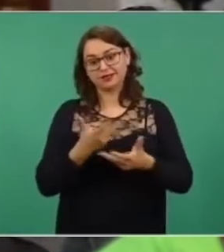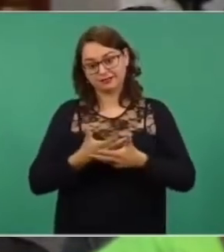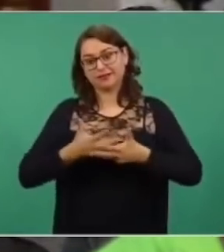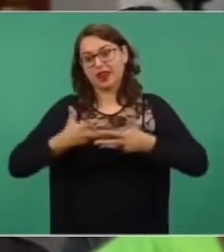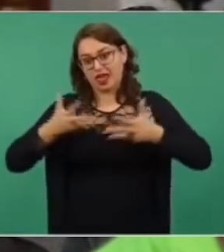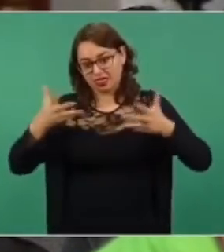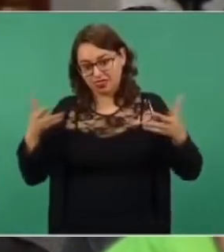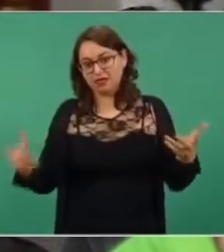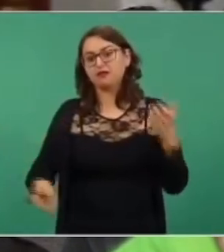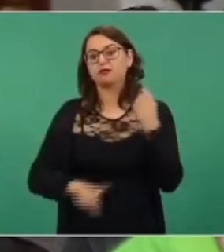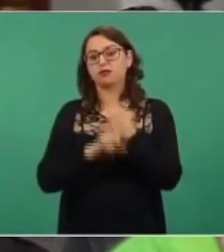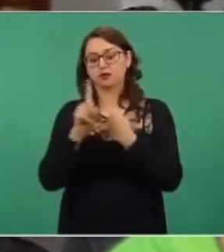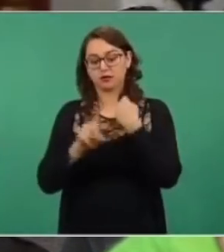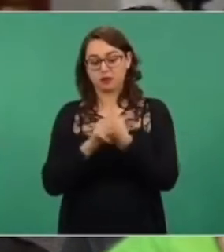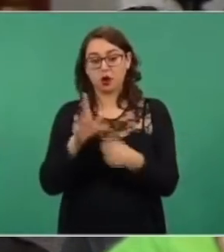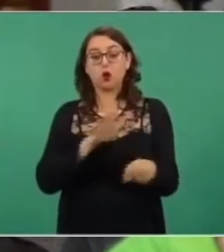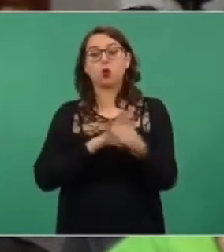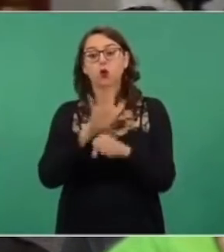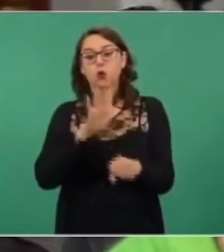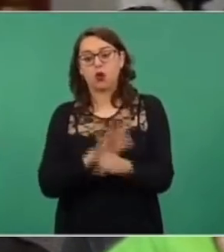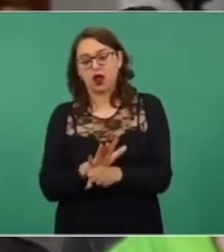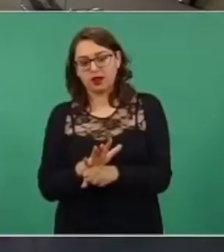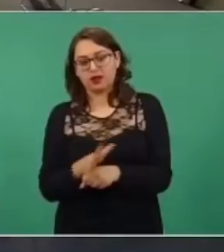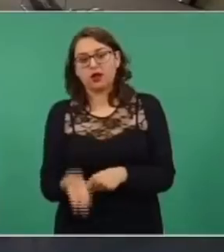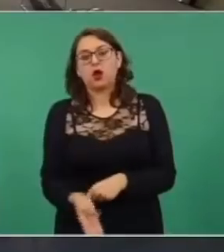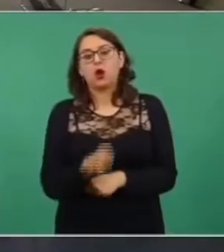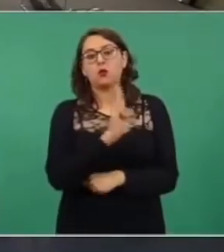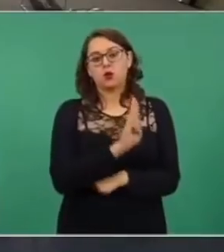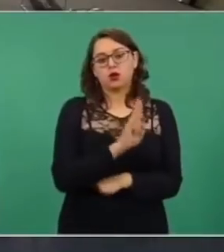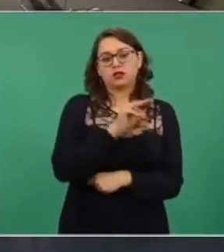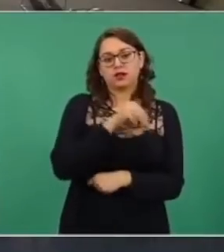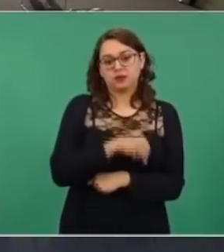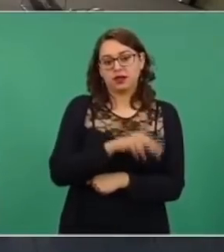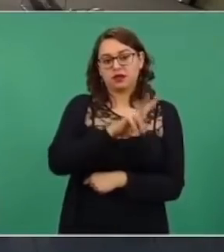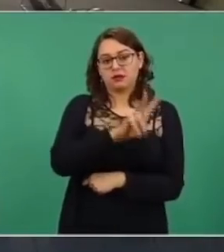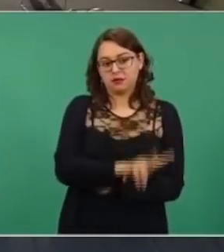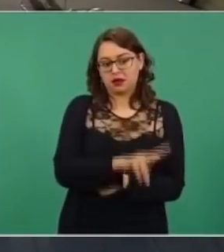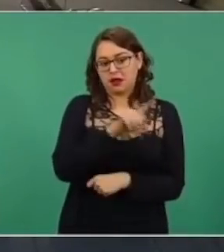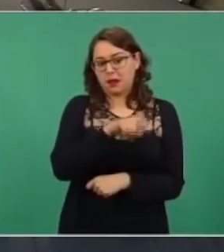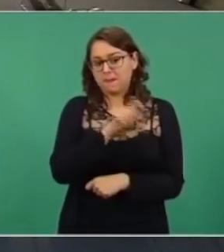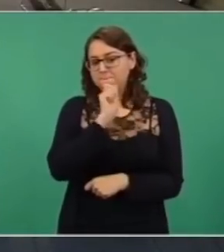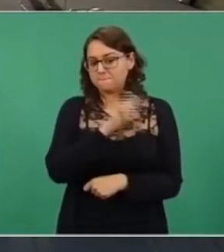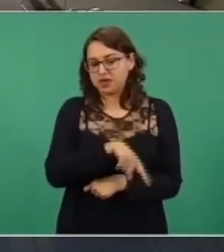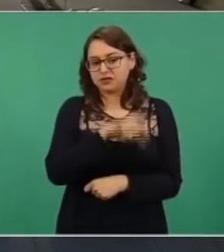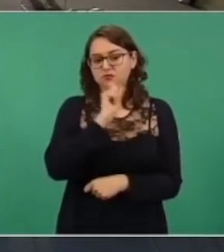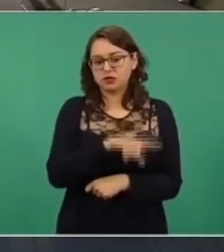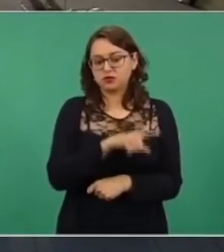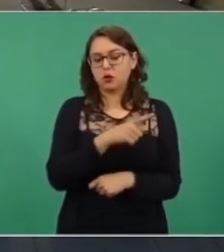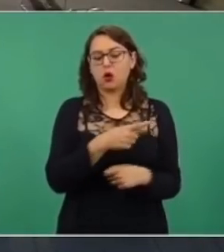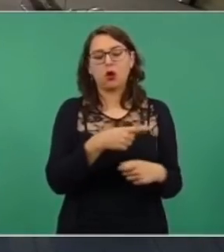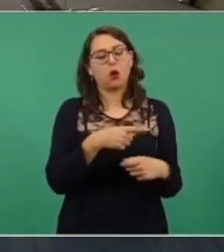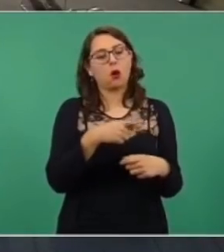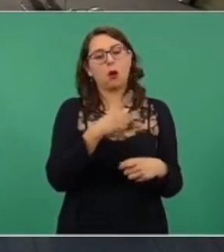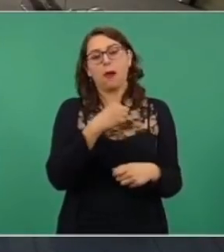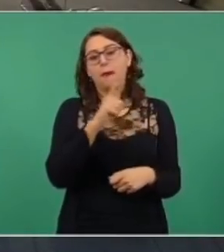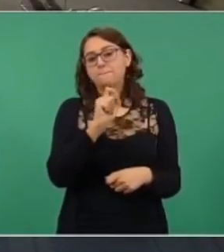Mexicana de Valores, un mercado que casi no ha evolucionado en 20 años, y Viva, a pesar de lo